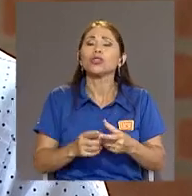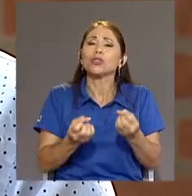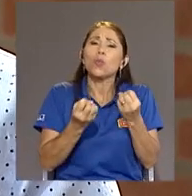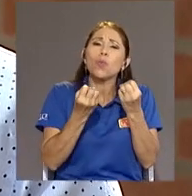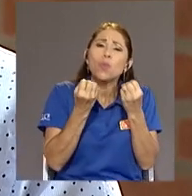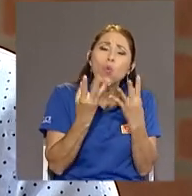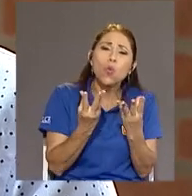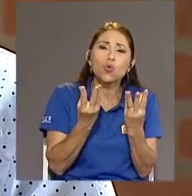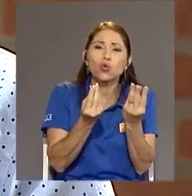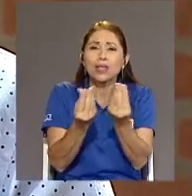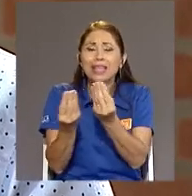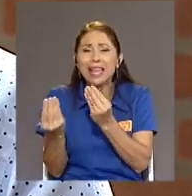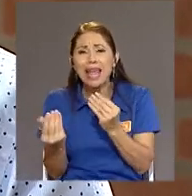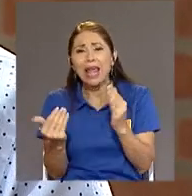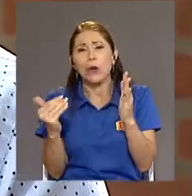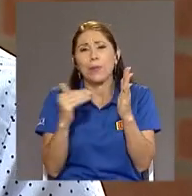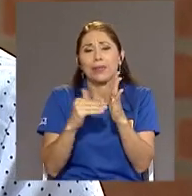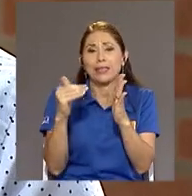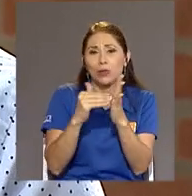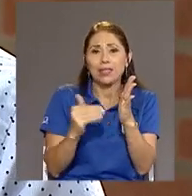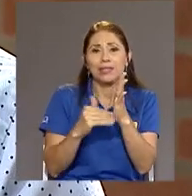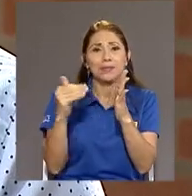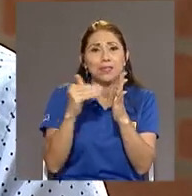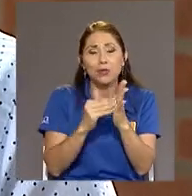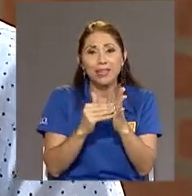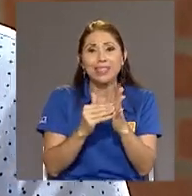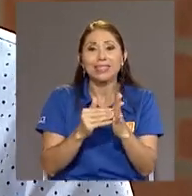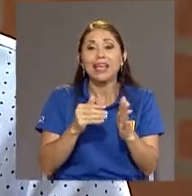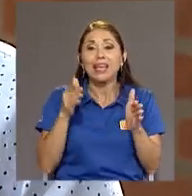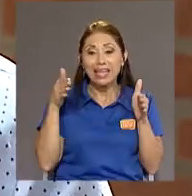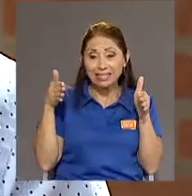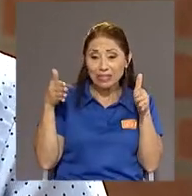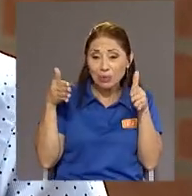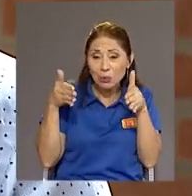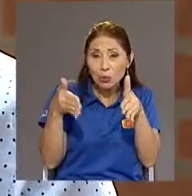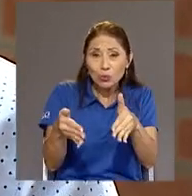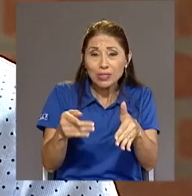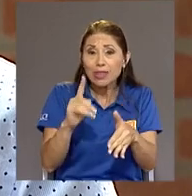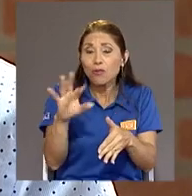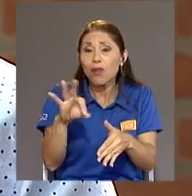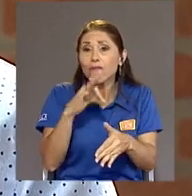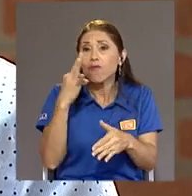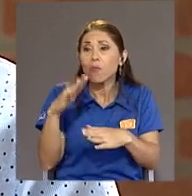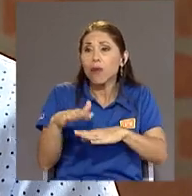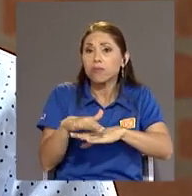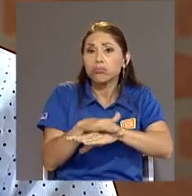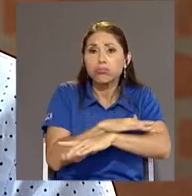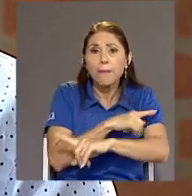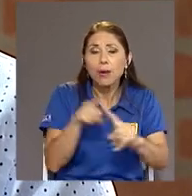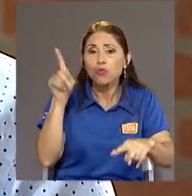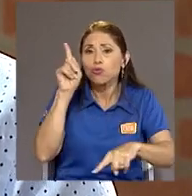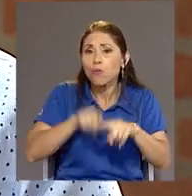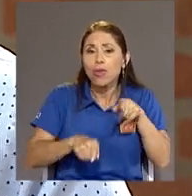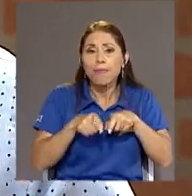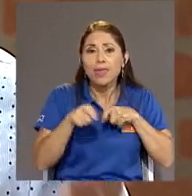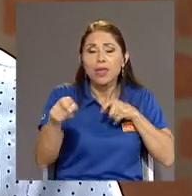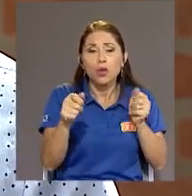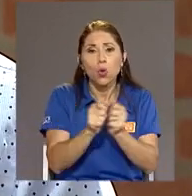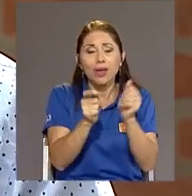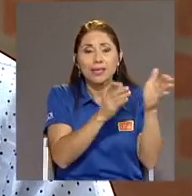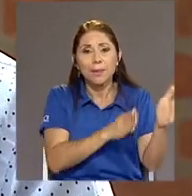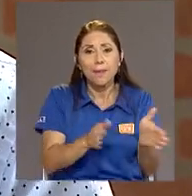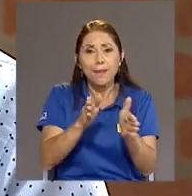van con un abordaje laxo y que no se puede medir en razón de este plan, que debiera ser la